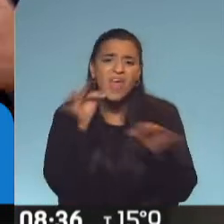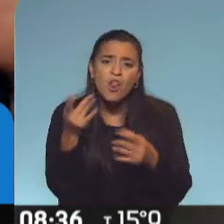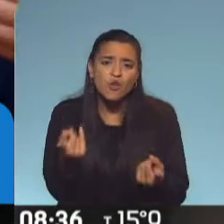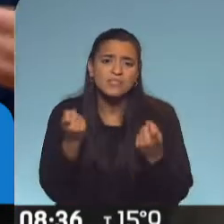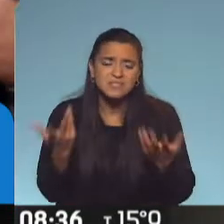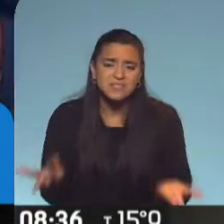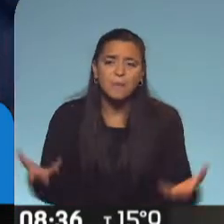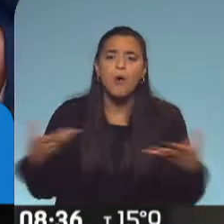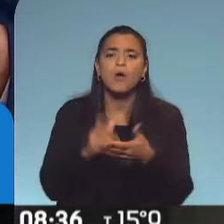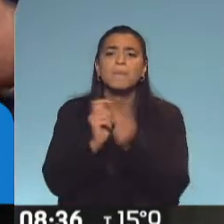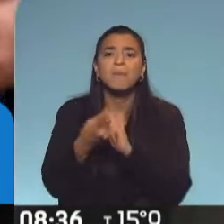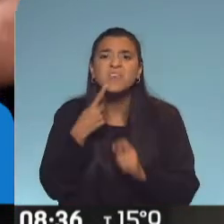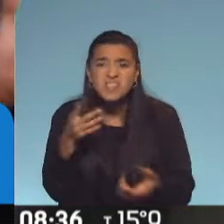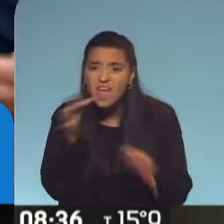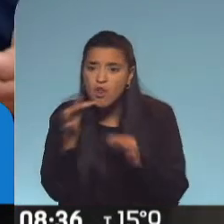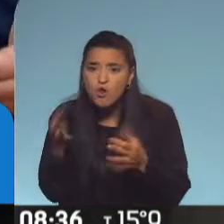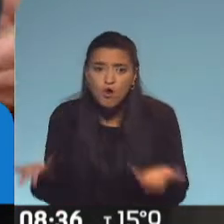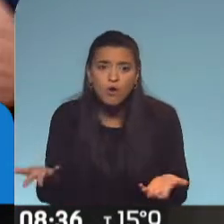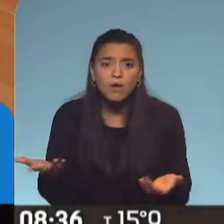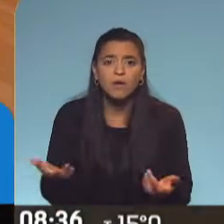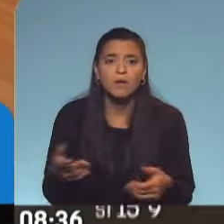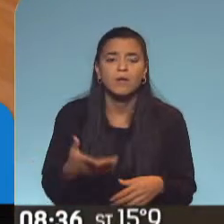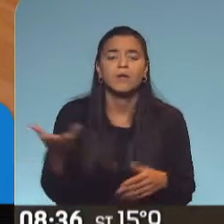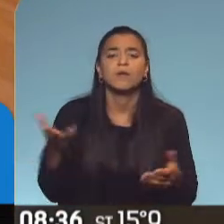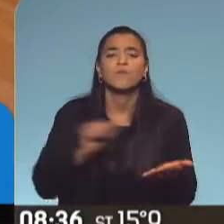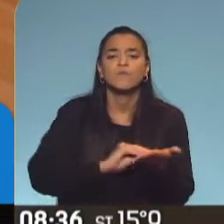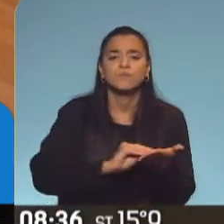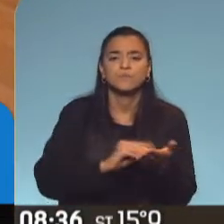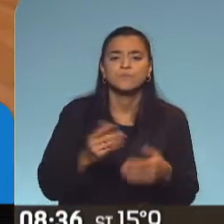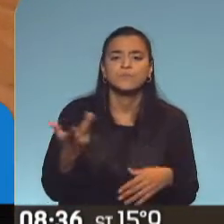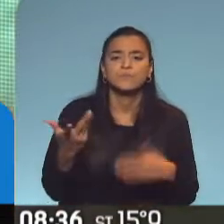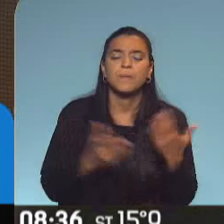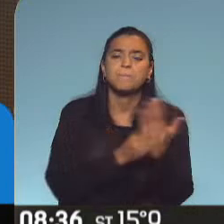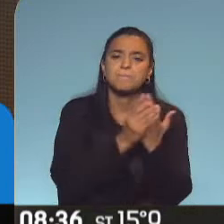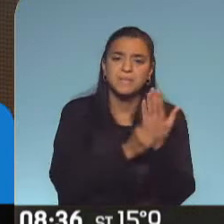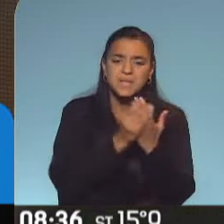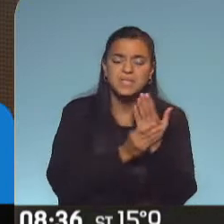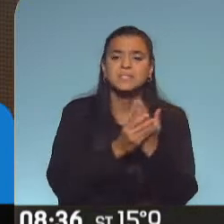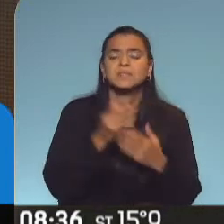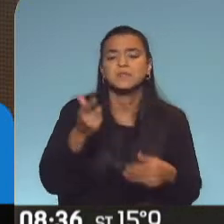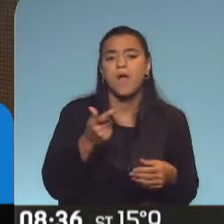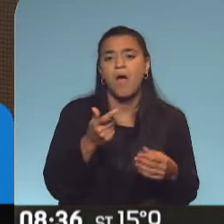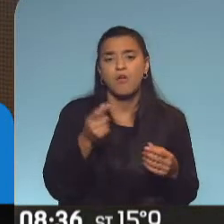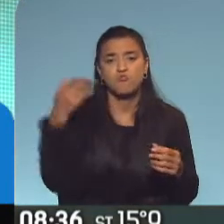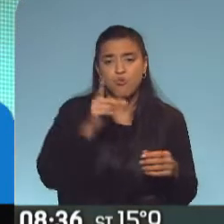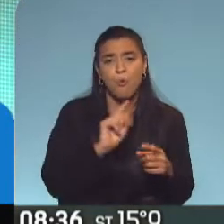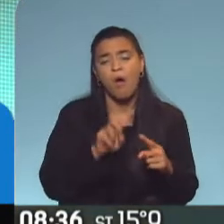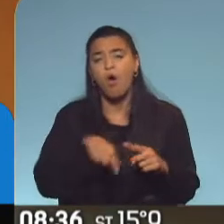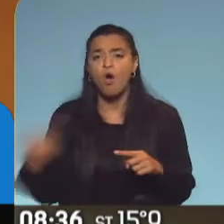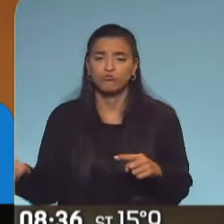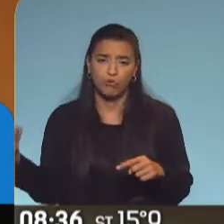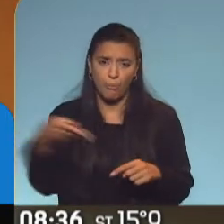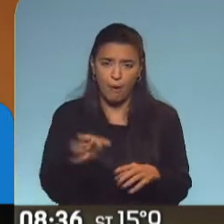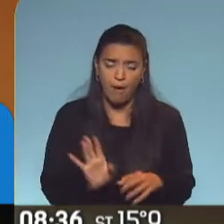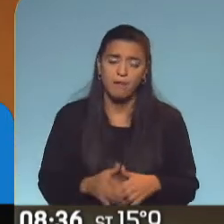No, Cambiemos siempre habla de diálogo y el diálogo se ve en los canales. Participan funcionarios de segunda línea, ¿no? Soledad Acuña. Muchas veces participan funcionarios de segunda línea. Pero bueno,